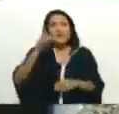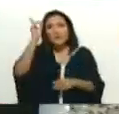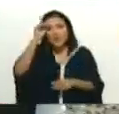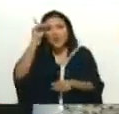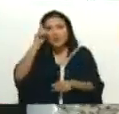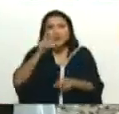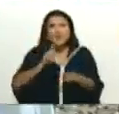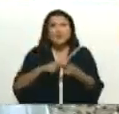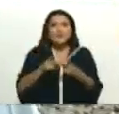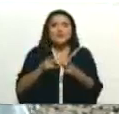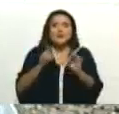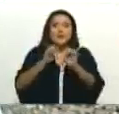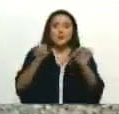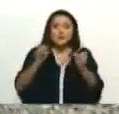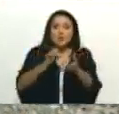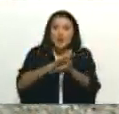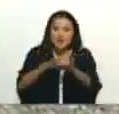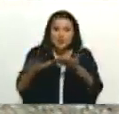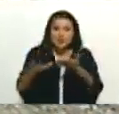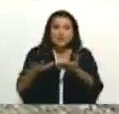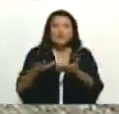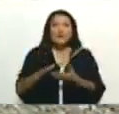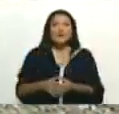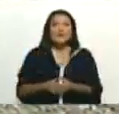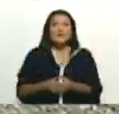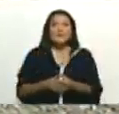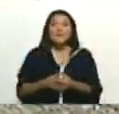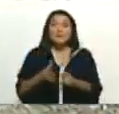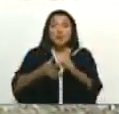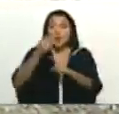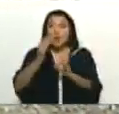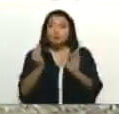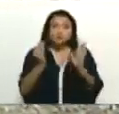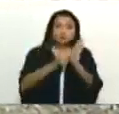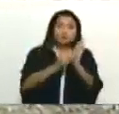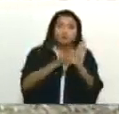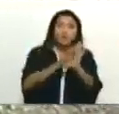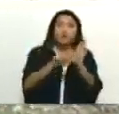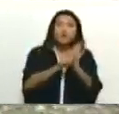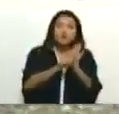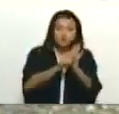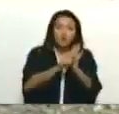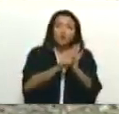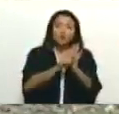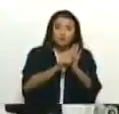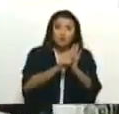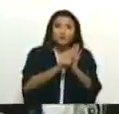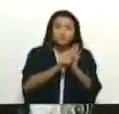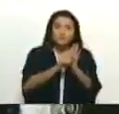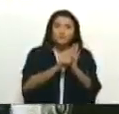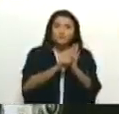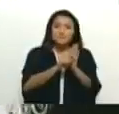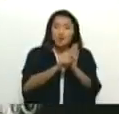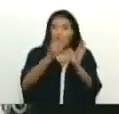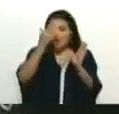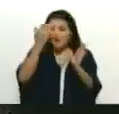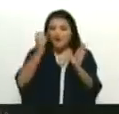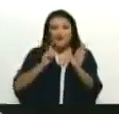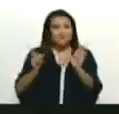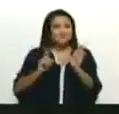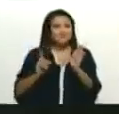para todas y para todos. Y eso lo puso en la Constitución, compañeros, y nosotros no podemos, y compañeras, no podemos olvidar hoy que